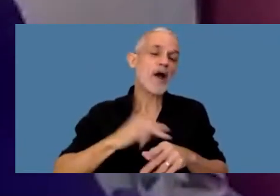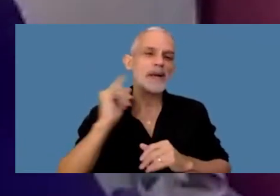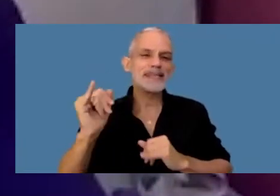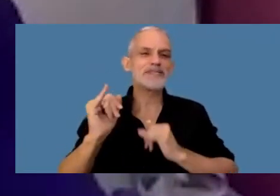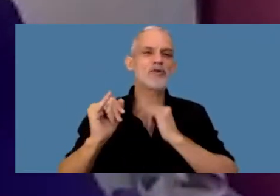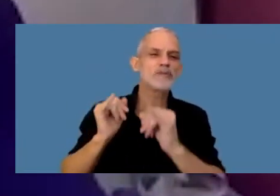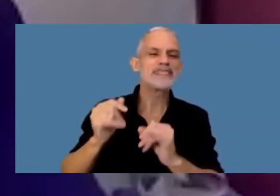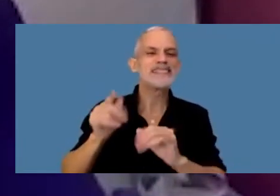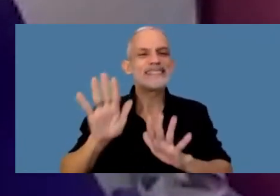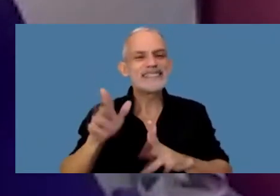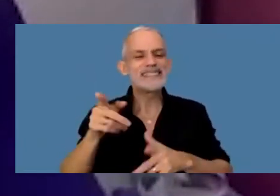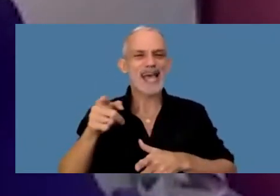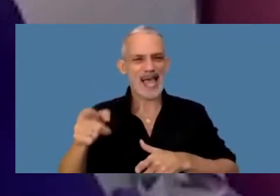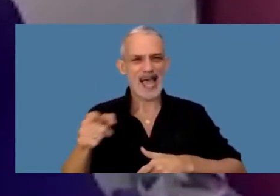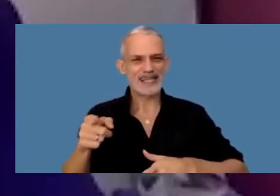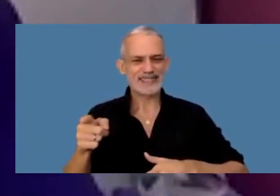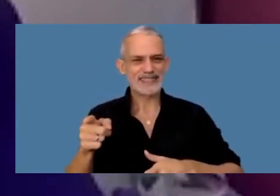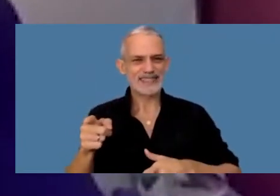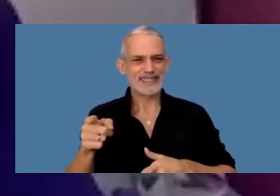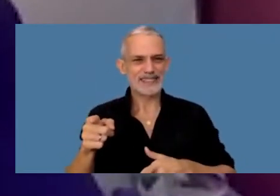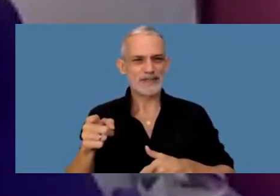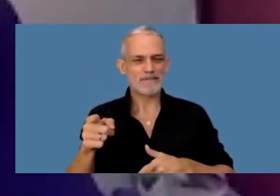y quizás bueno,